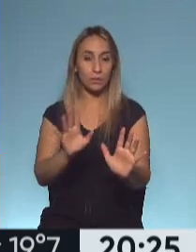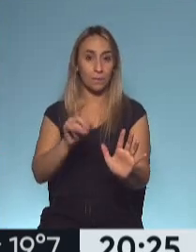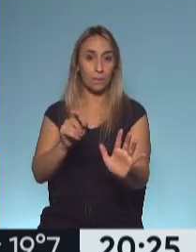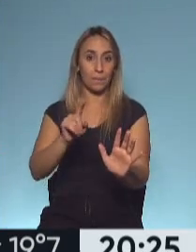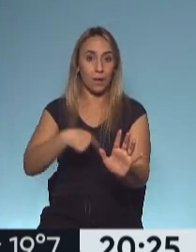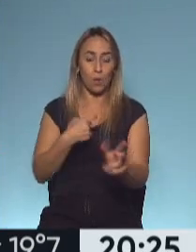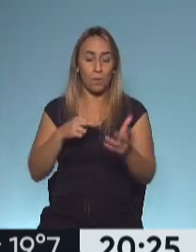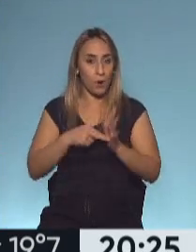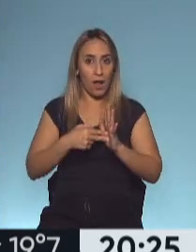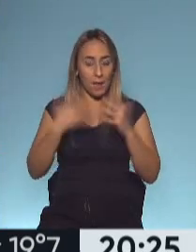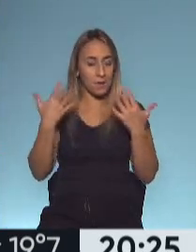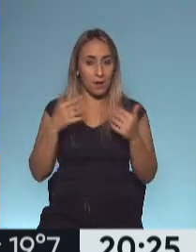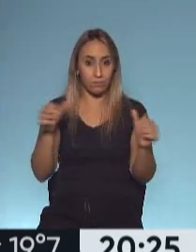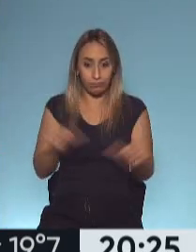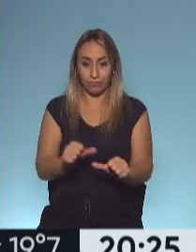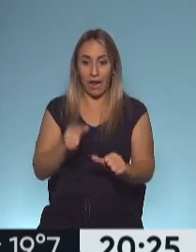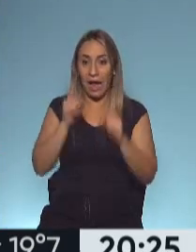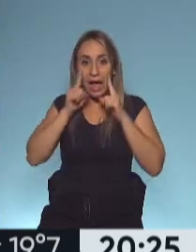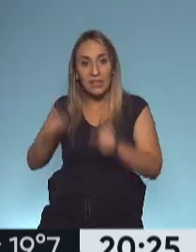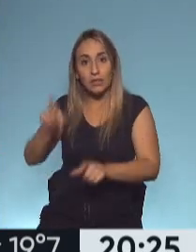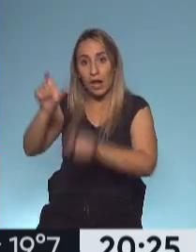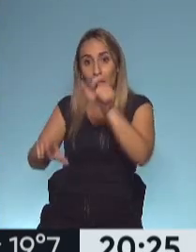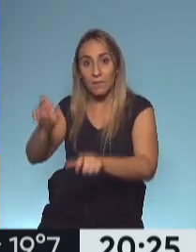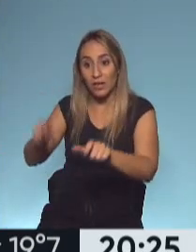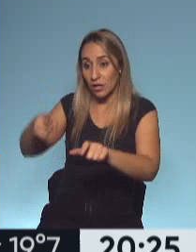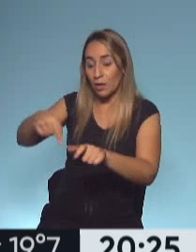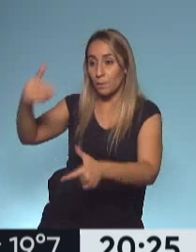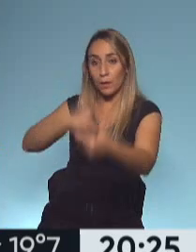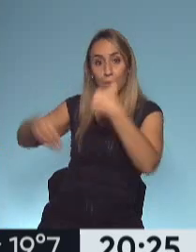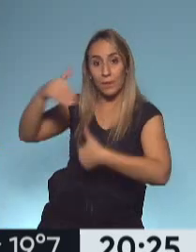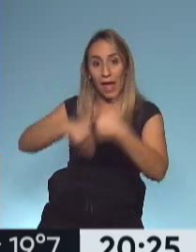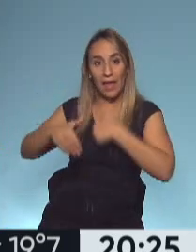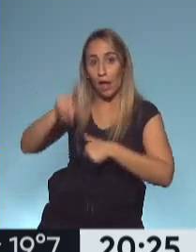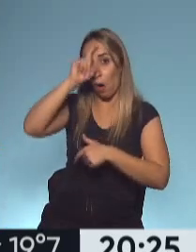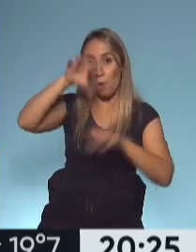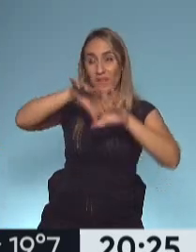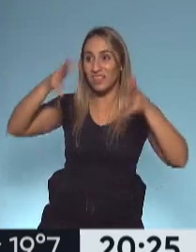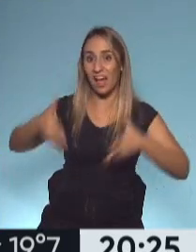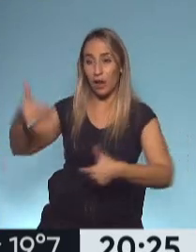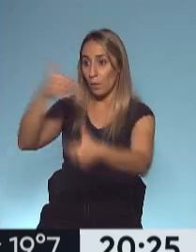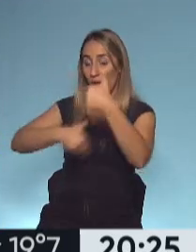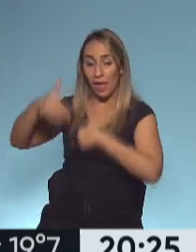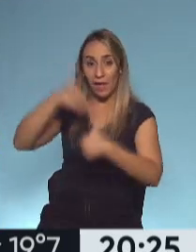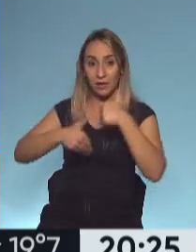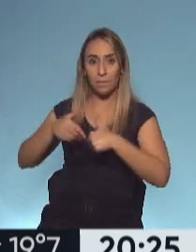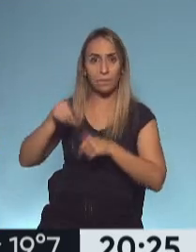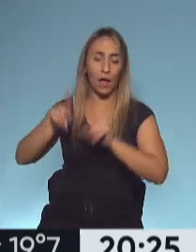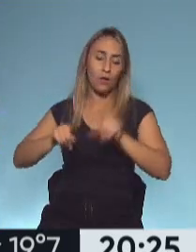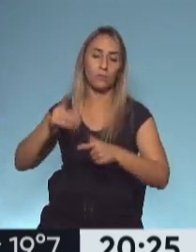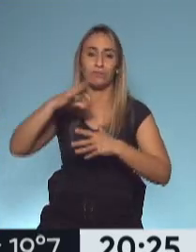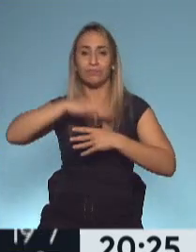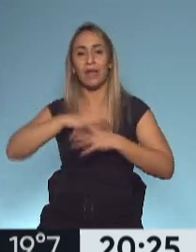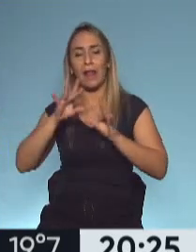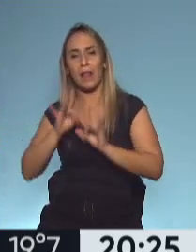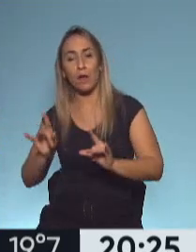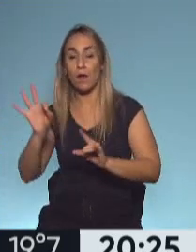para poder atender adecuadamente a las personas que se están acercando a los establecimientos de salud con cuadros moderados y